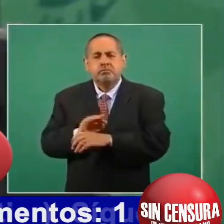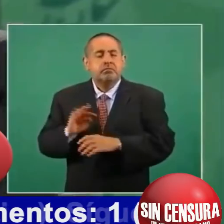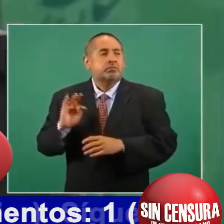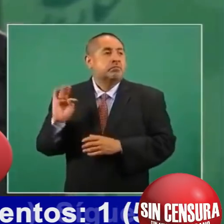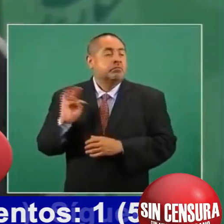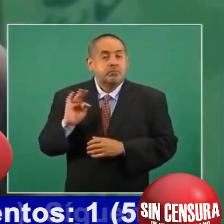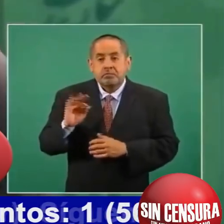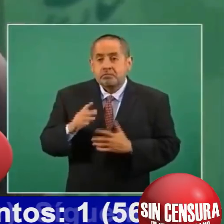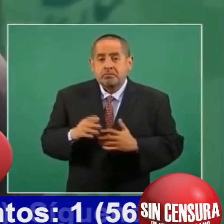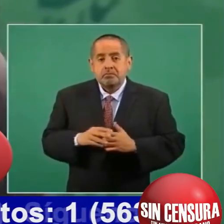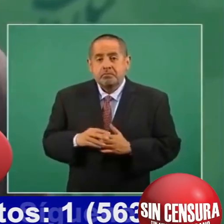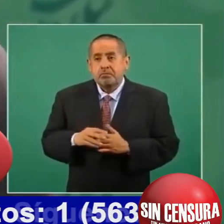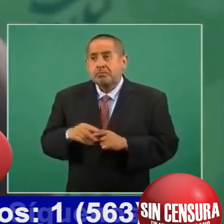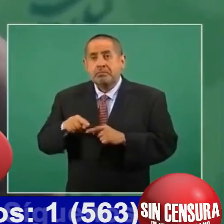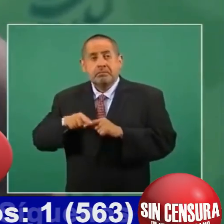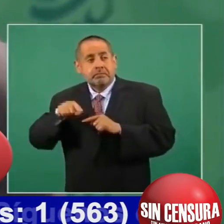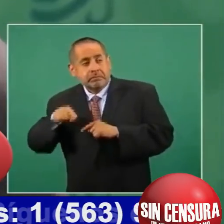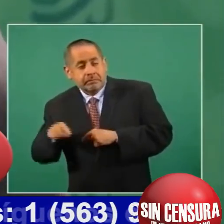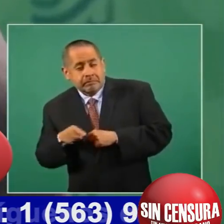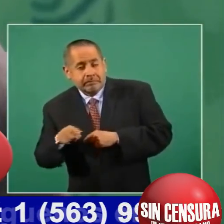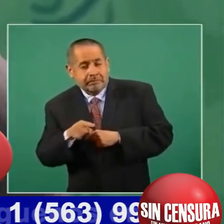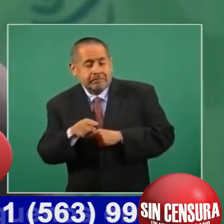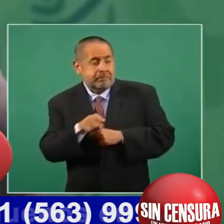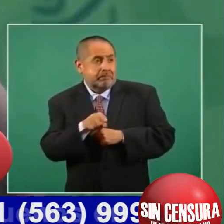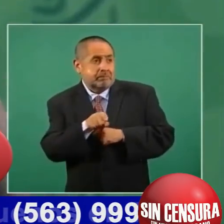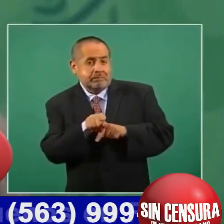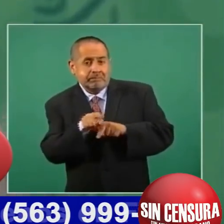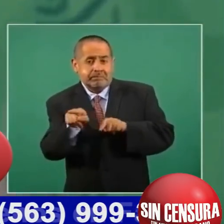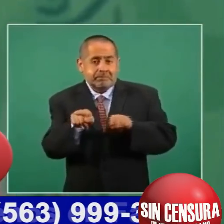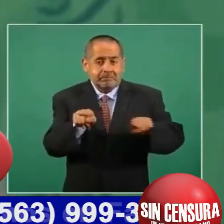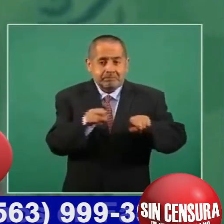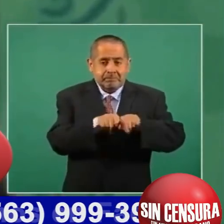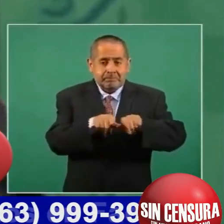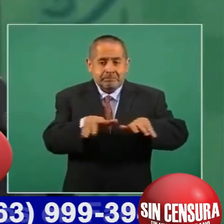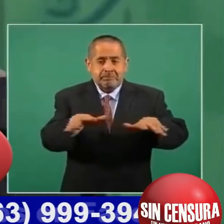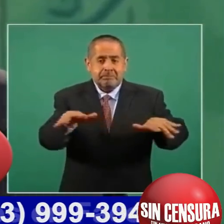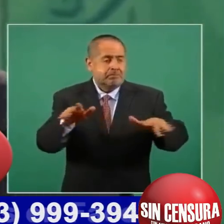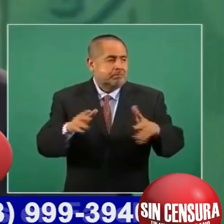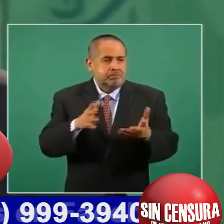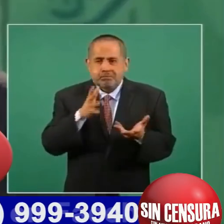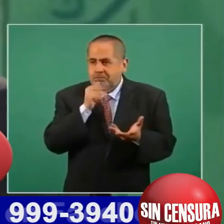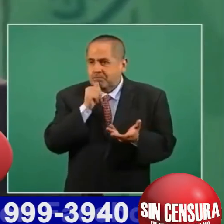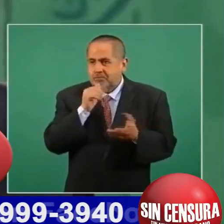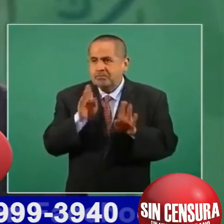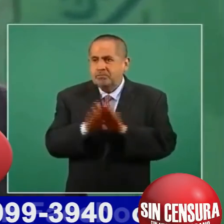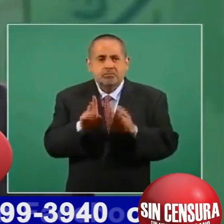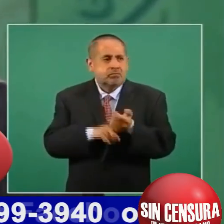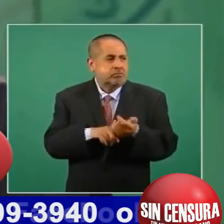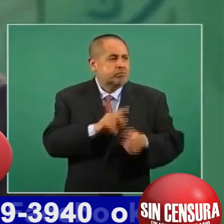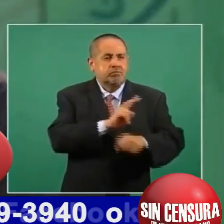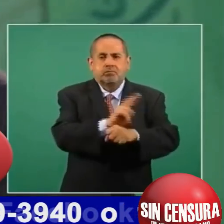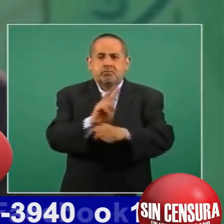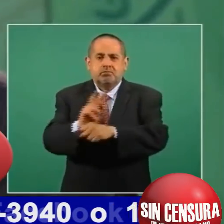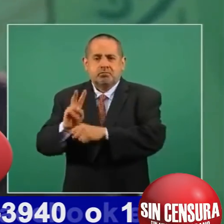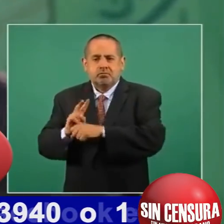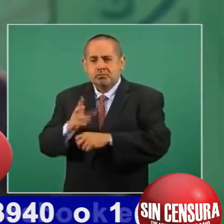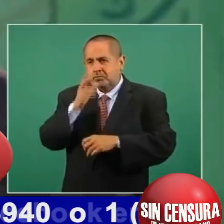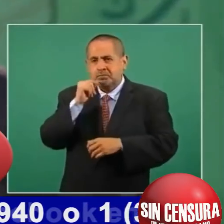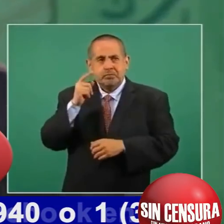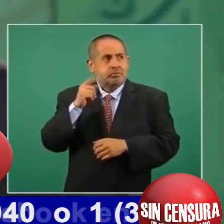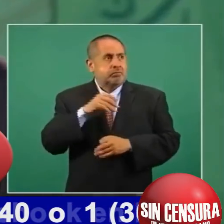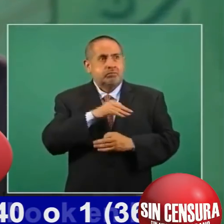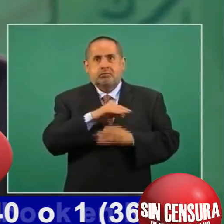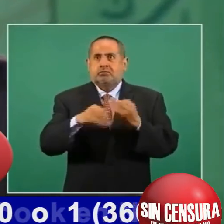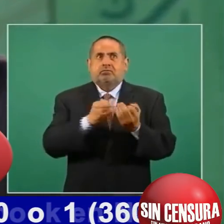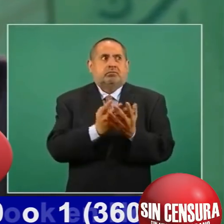se introducen, se dispersan, no tenemos vigilancia, protección